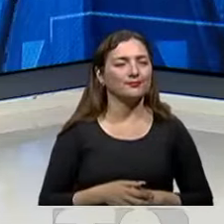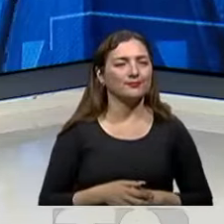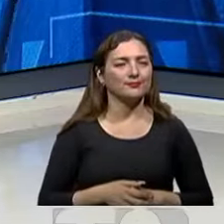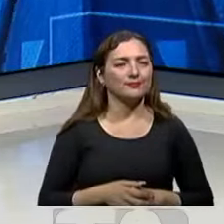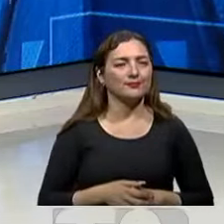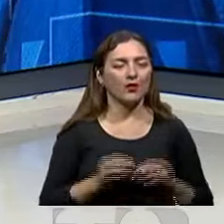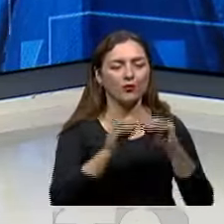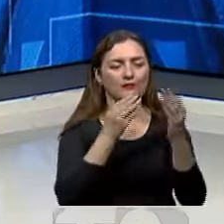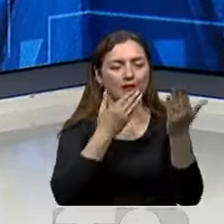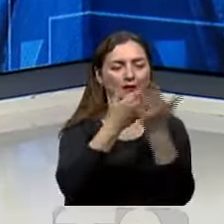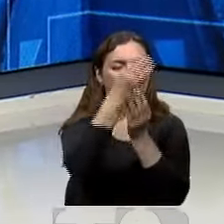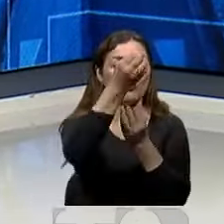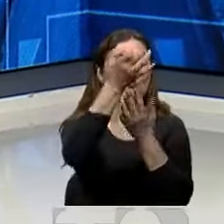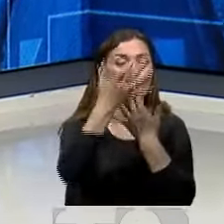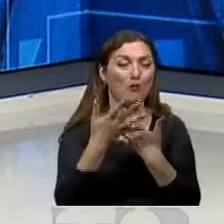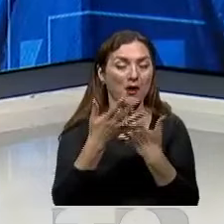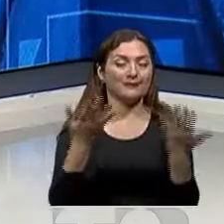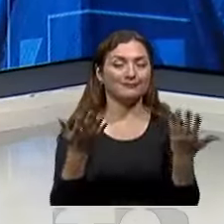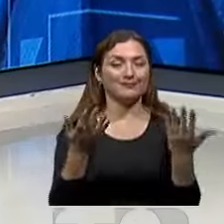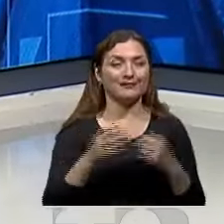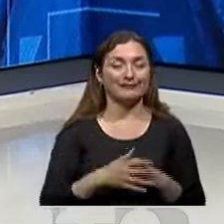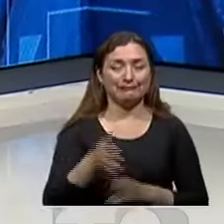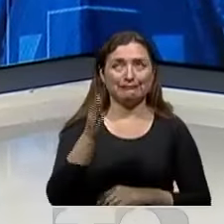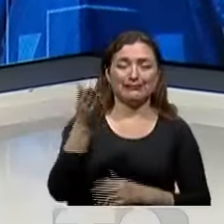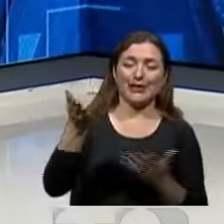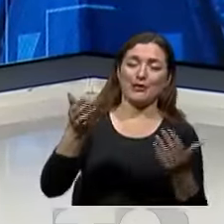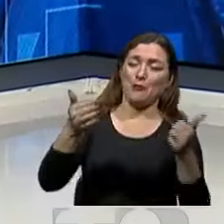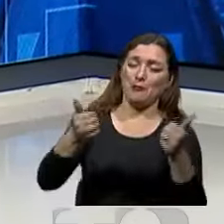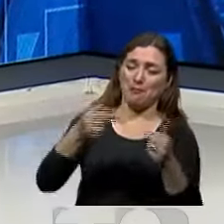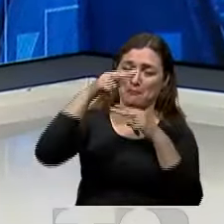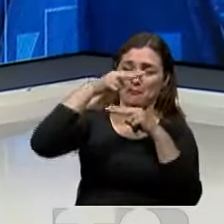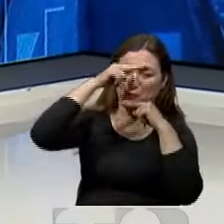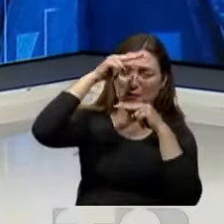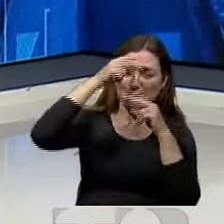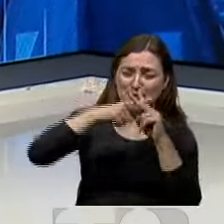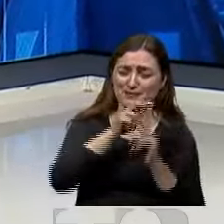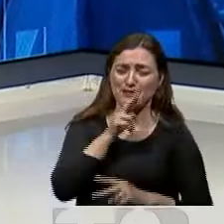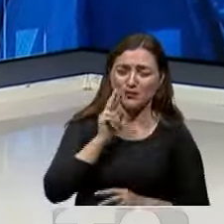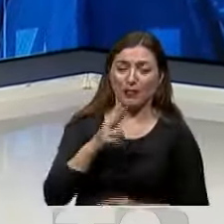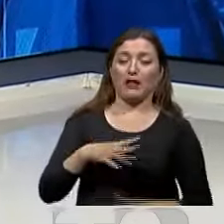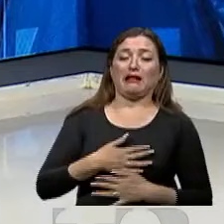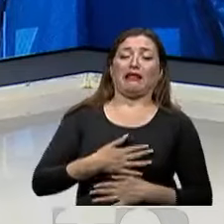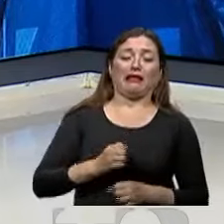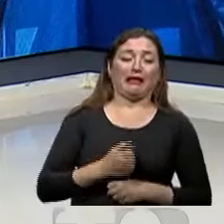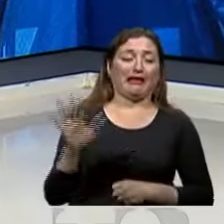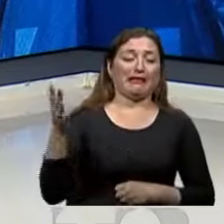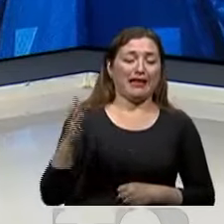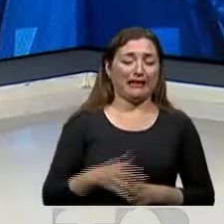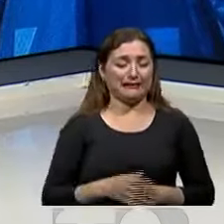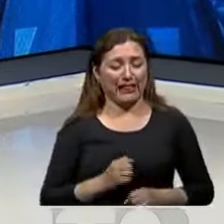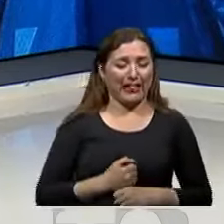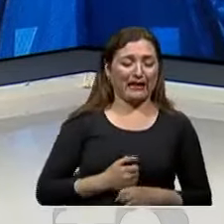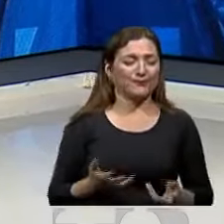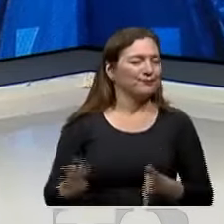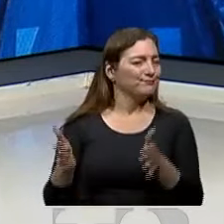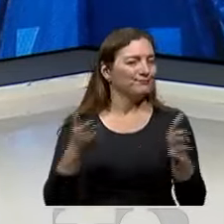muchas gracias por esa información. Y no es de Dios empezar con esas noticias porque nos da un poco de hambre para quienes todavía no desayunamos.